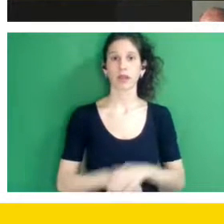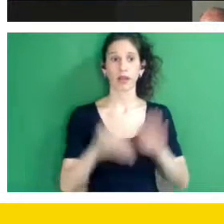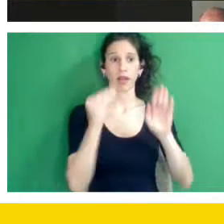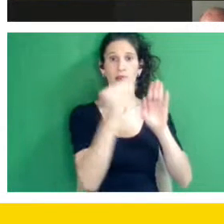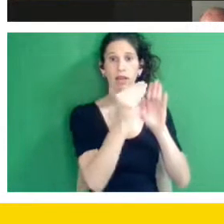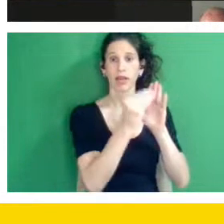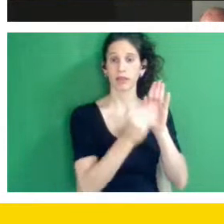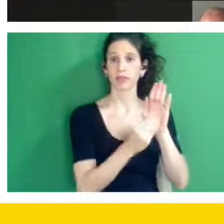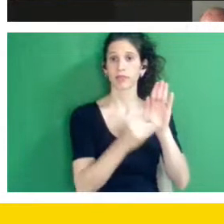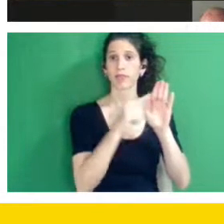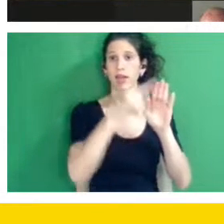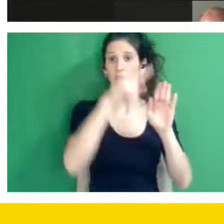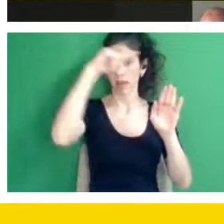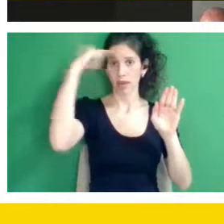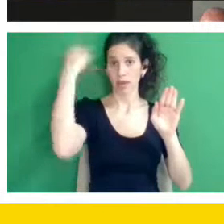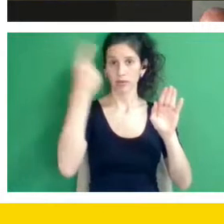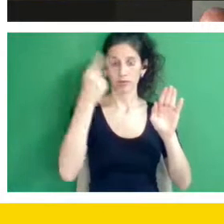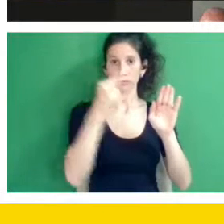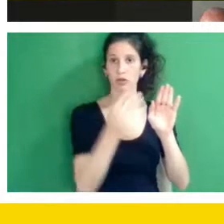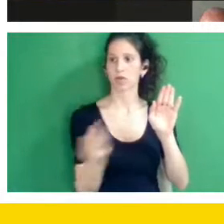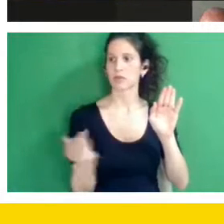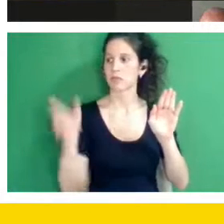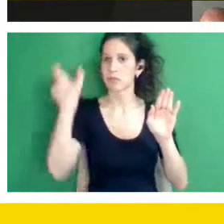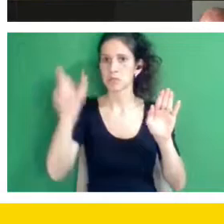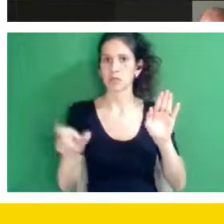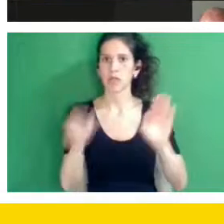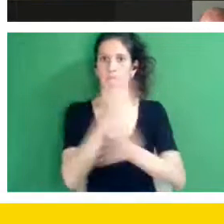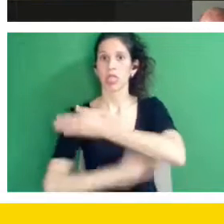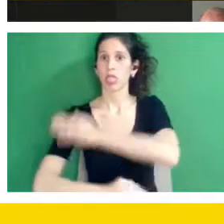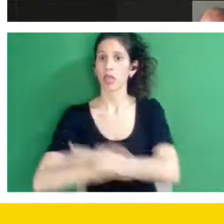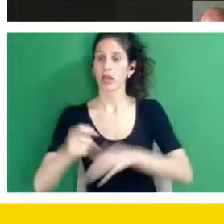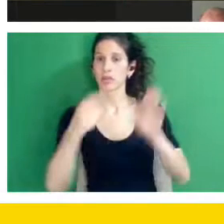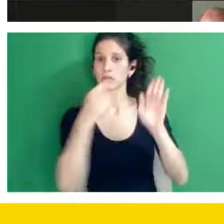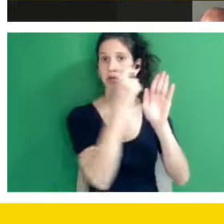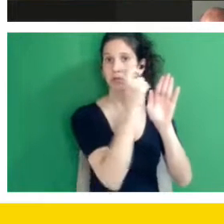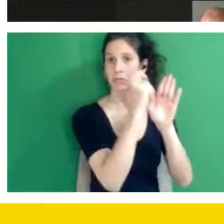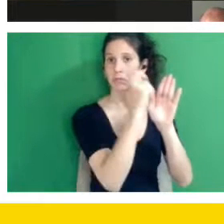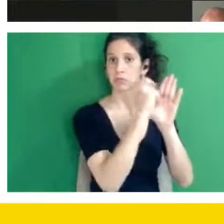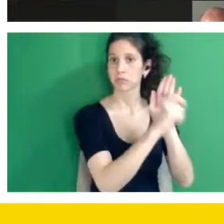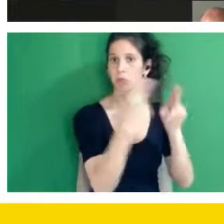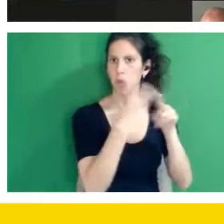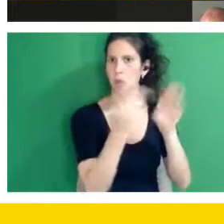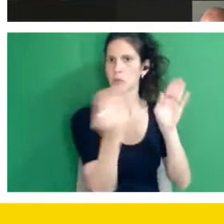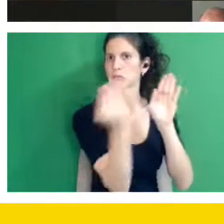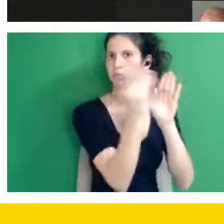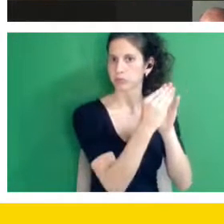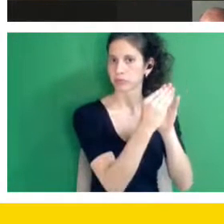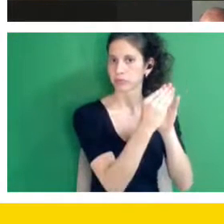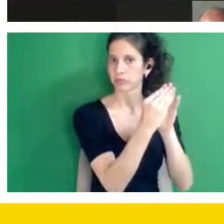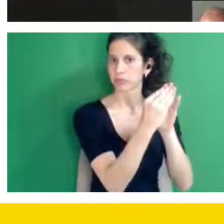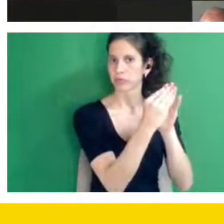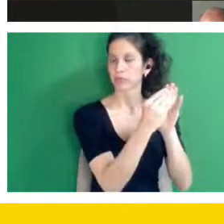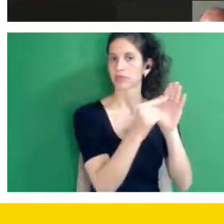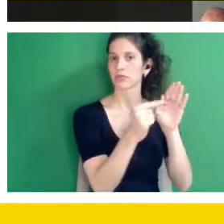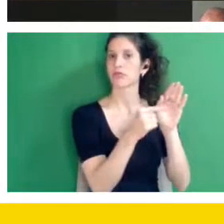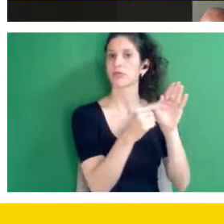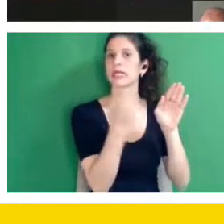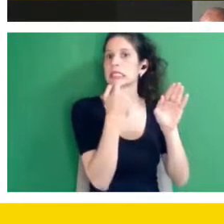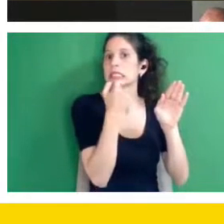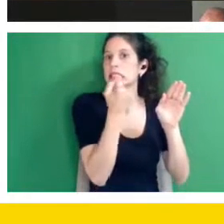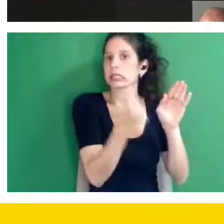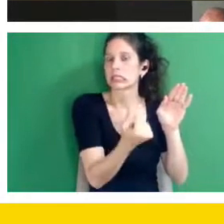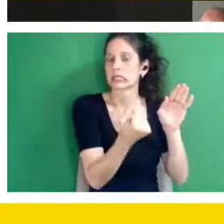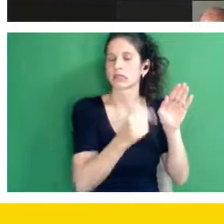una antes, por favor. La información oficial dice que al inscribirte en el Registro Nacional de la Persona